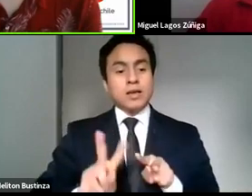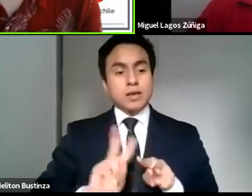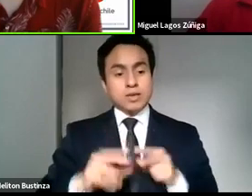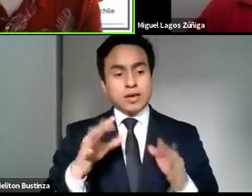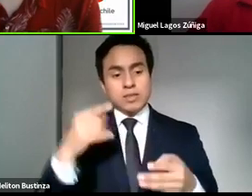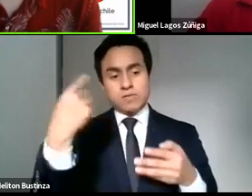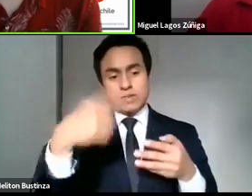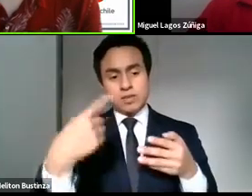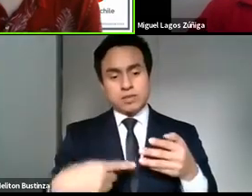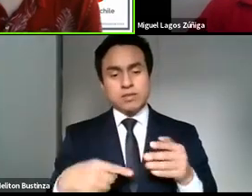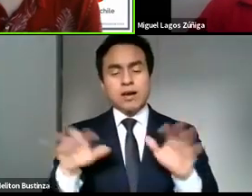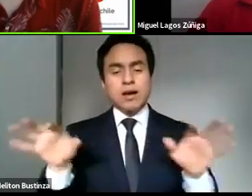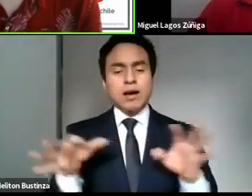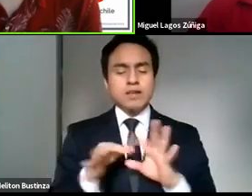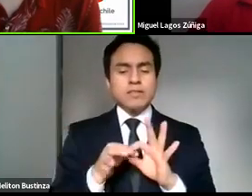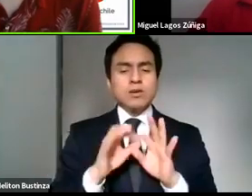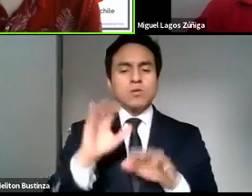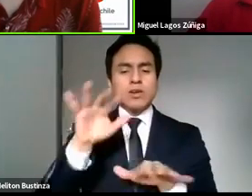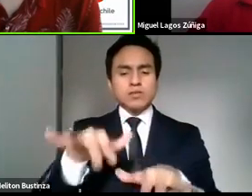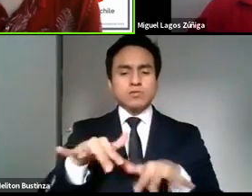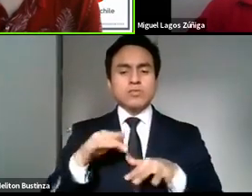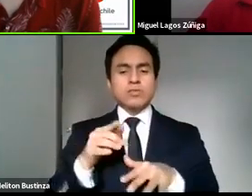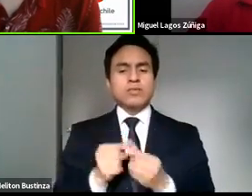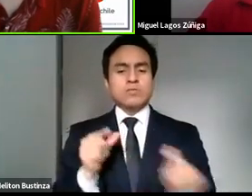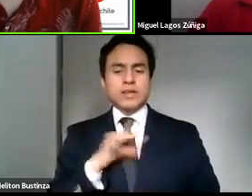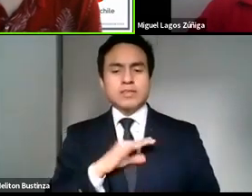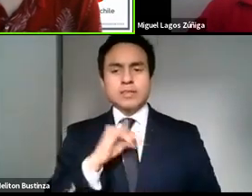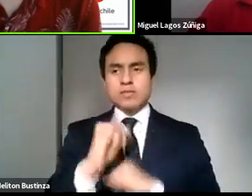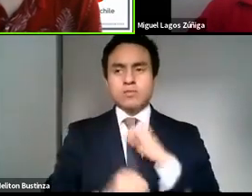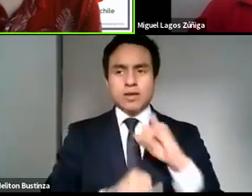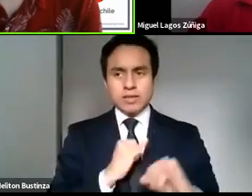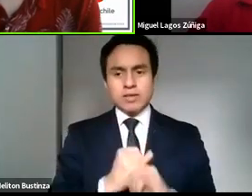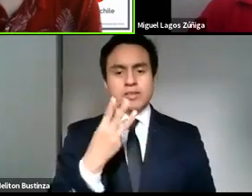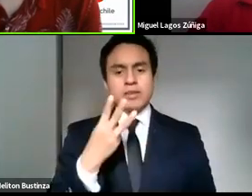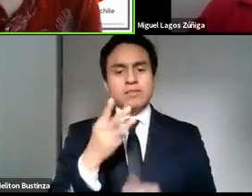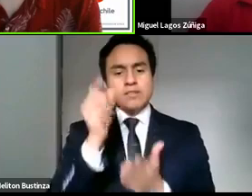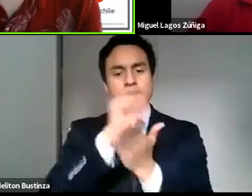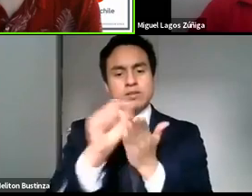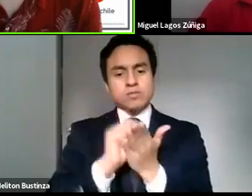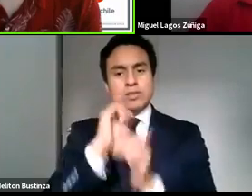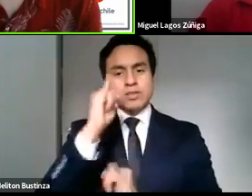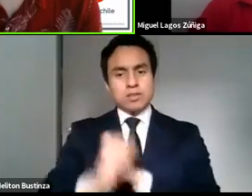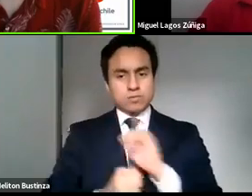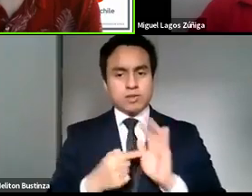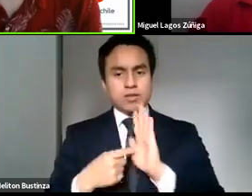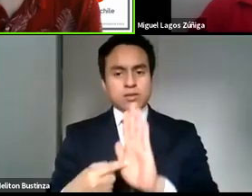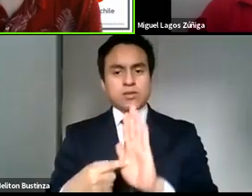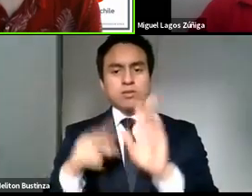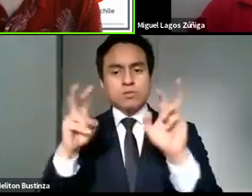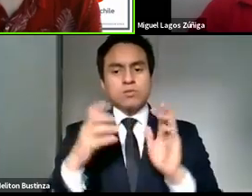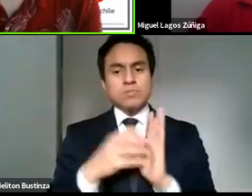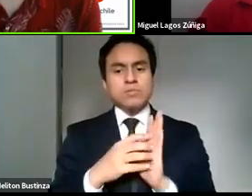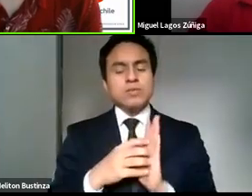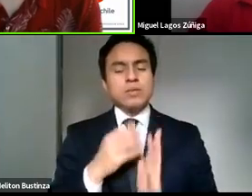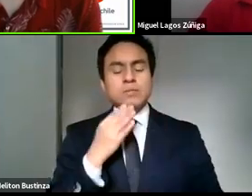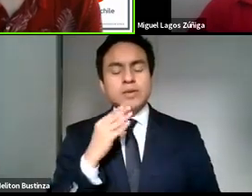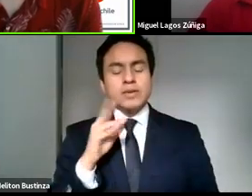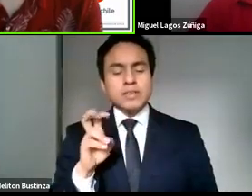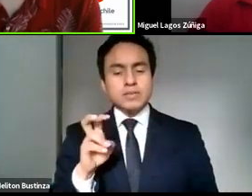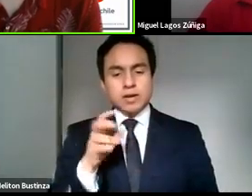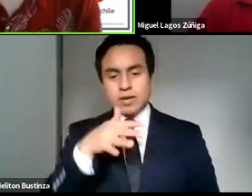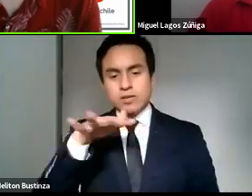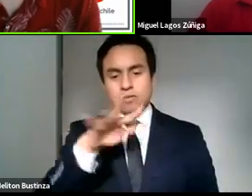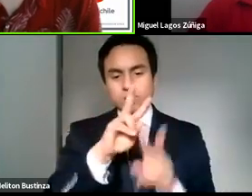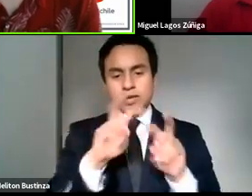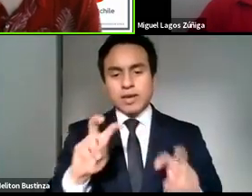veintena de artículos en congresos nacionales e internacionales, es autor en 3 artículos internacionales y 2 capítulos de libros relacionados con